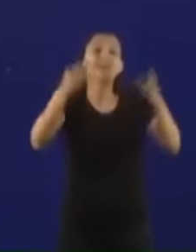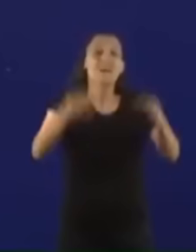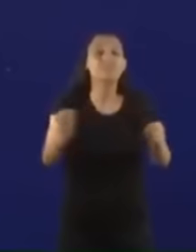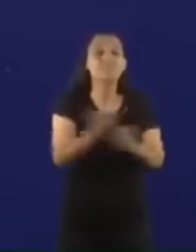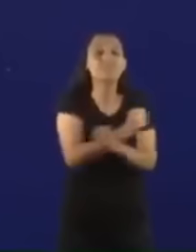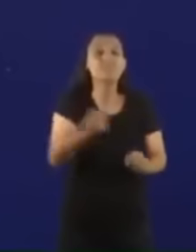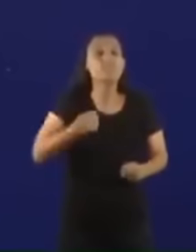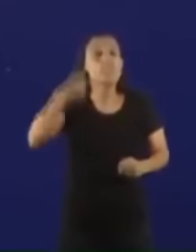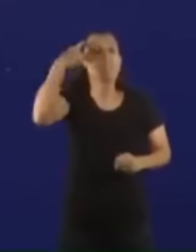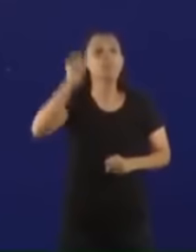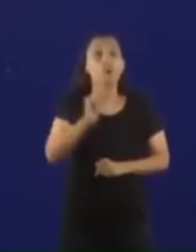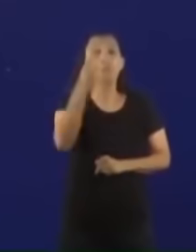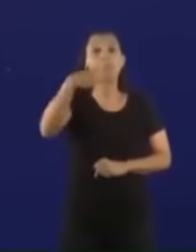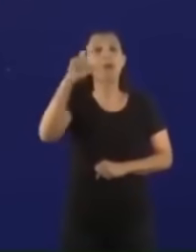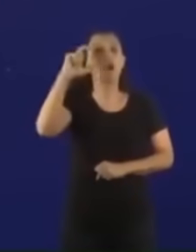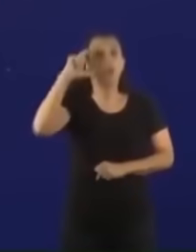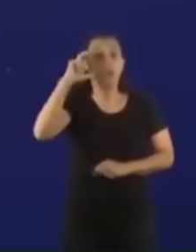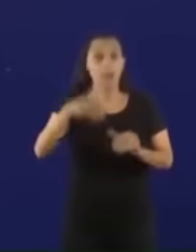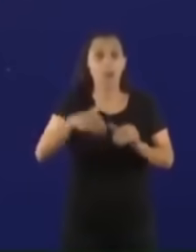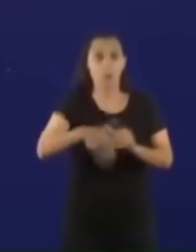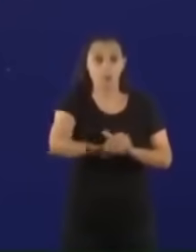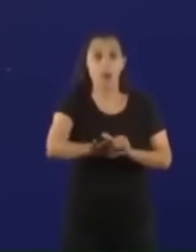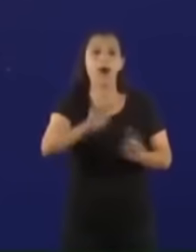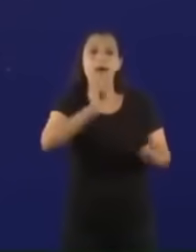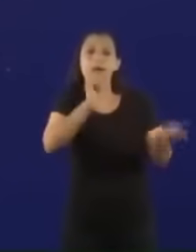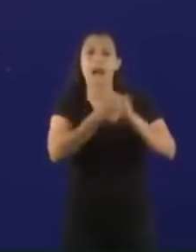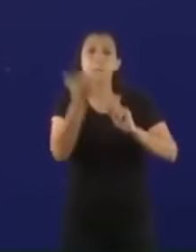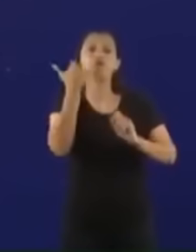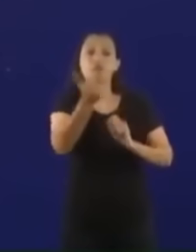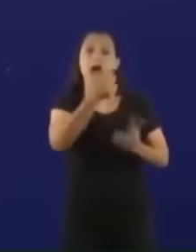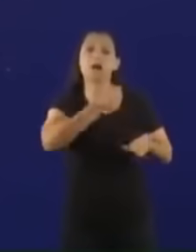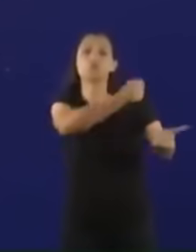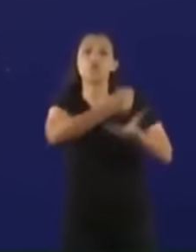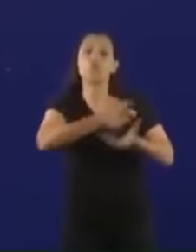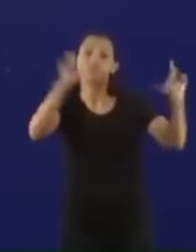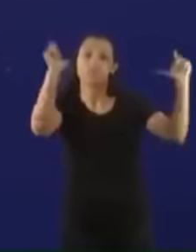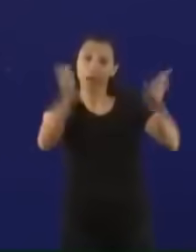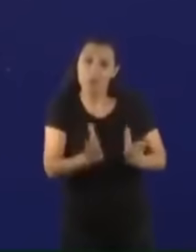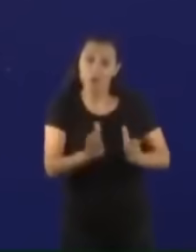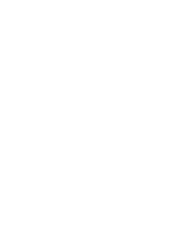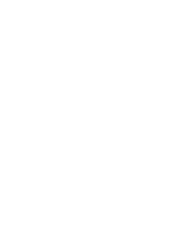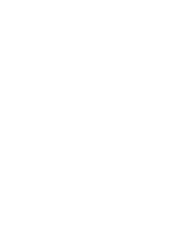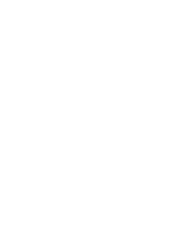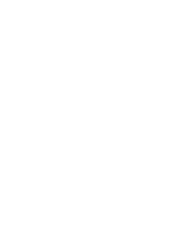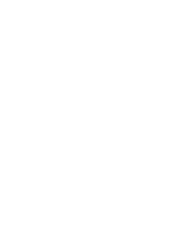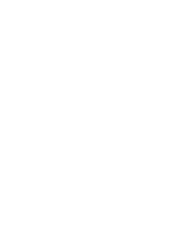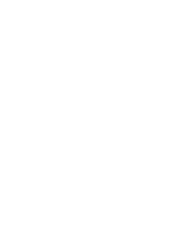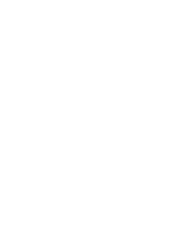este esquema de cambio va a ser a partir del 1 de enero en términos de... en materia de subsidios.